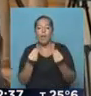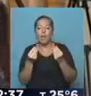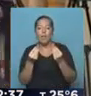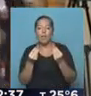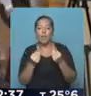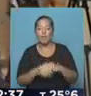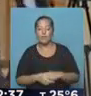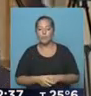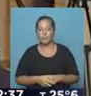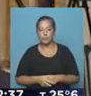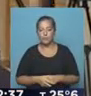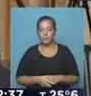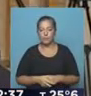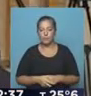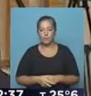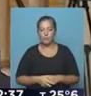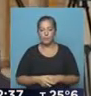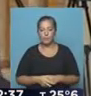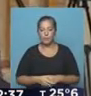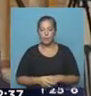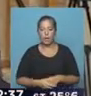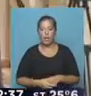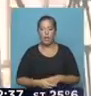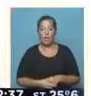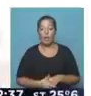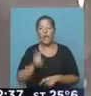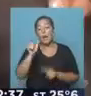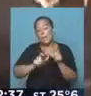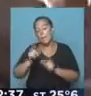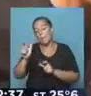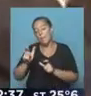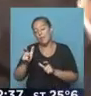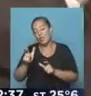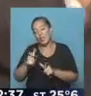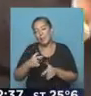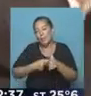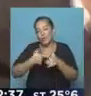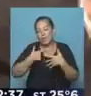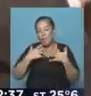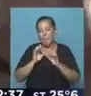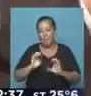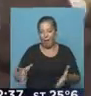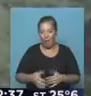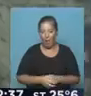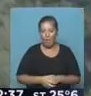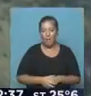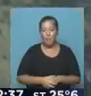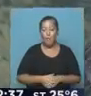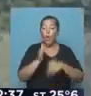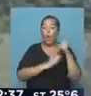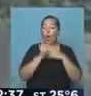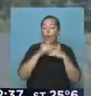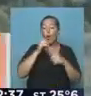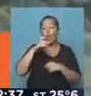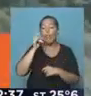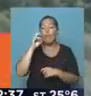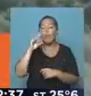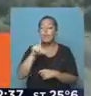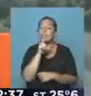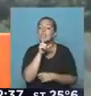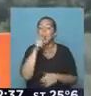crédito para los que estamos en esta actividad las obras por las que odebrecht pagó coimas en ese